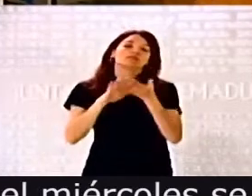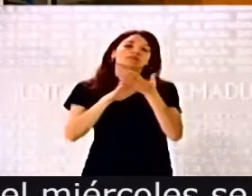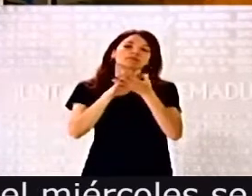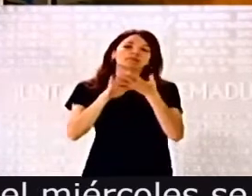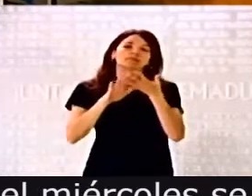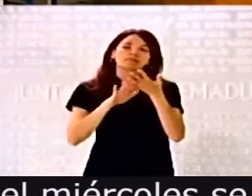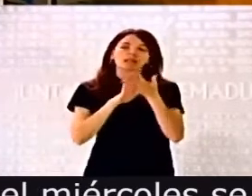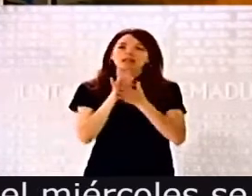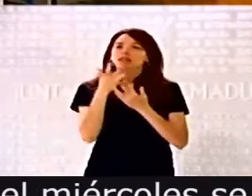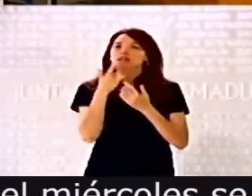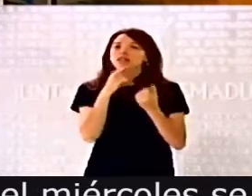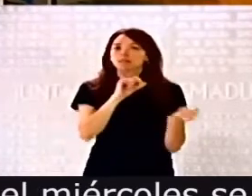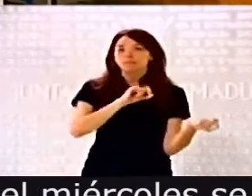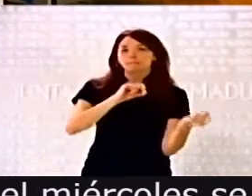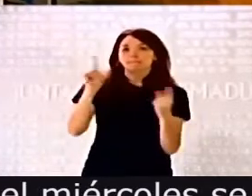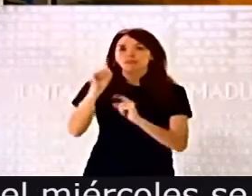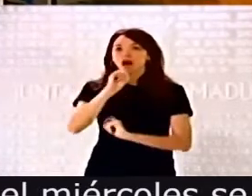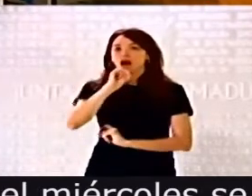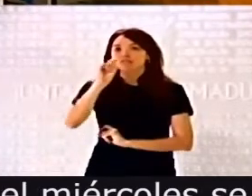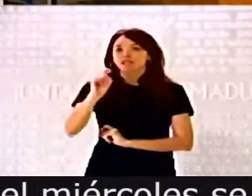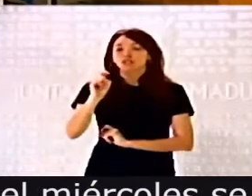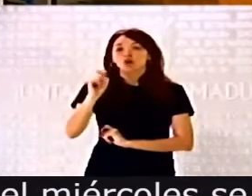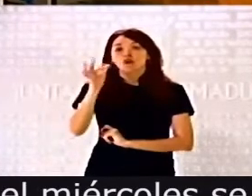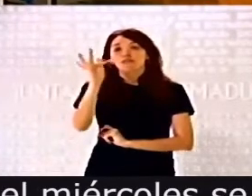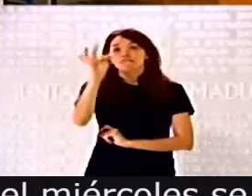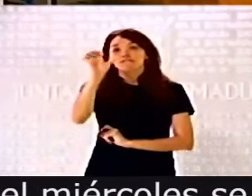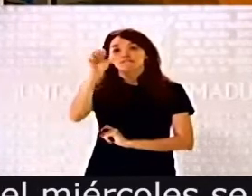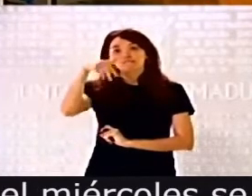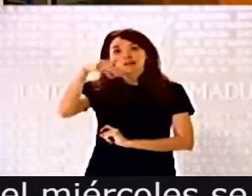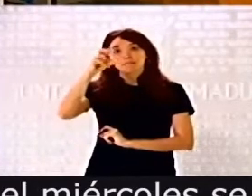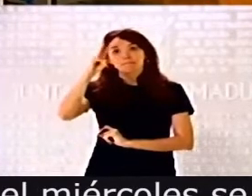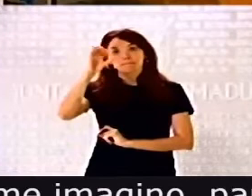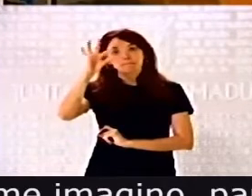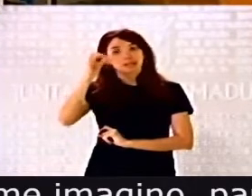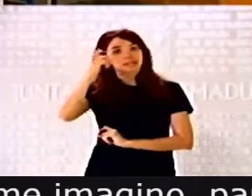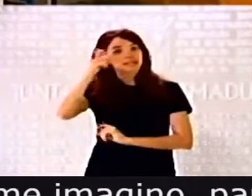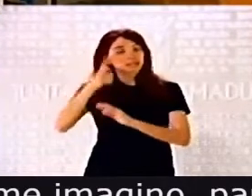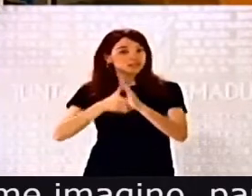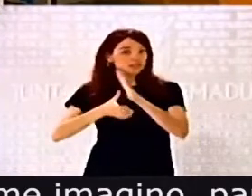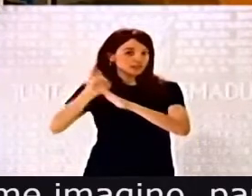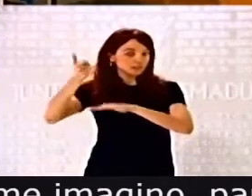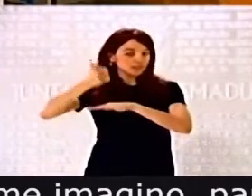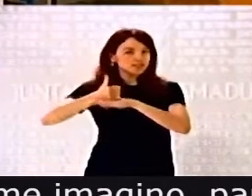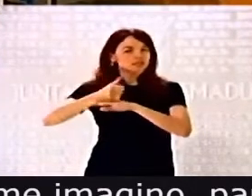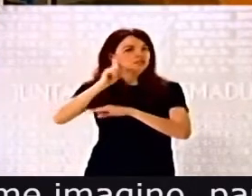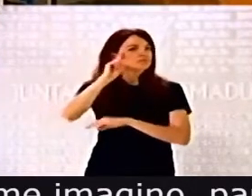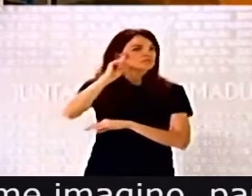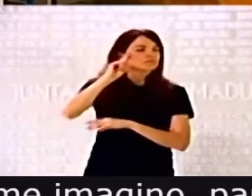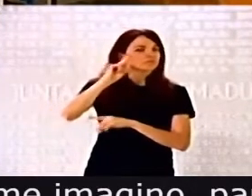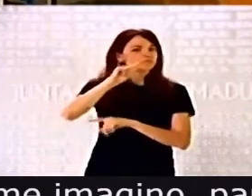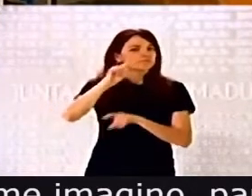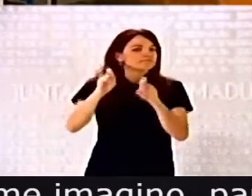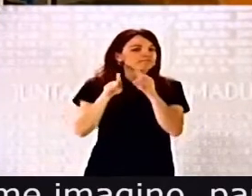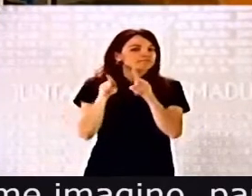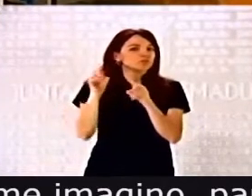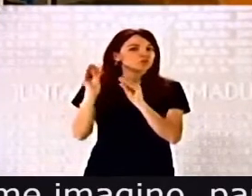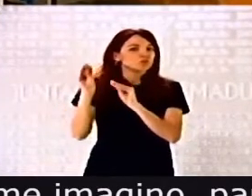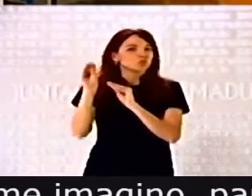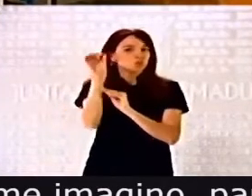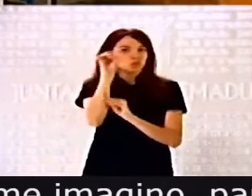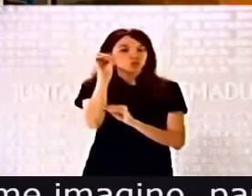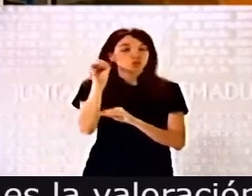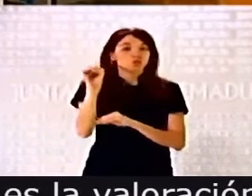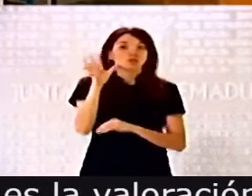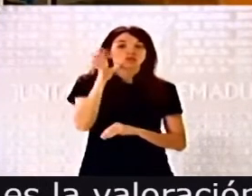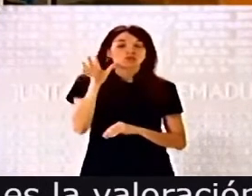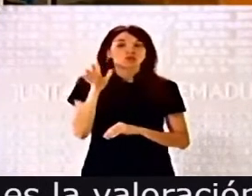dar traslado a la FEMPEX, me imagino, para que los ayuntamientos lo conociesen. No sé cuál es la opinión, la valoración que le han hecho los ayuntamientos, puesto que esto no sé si